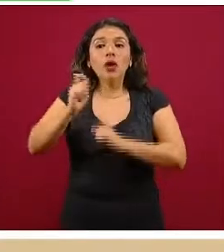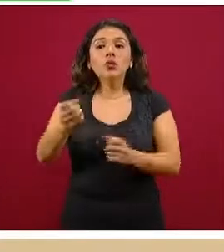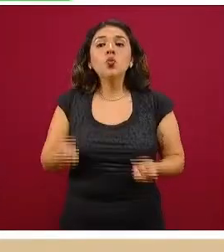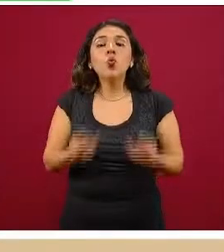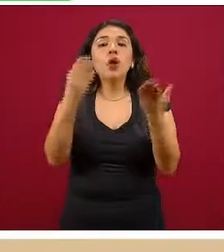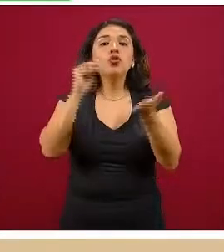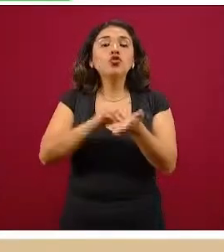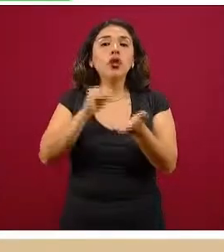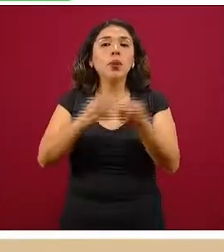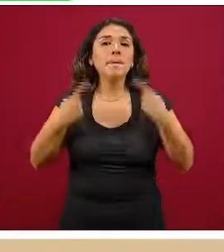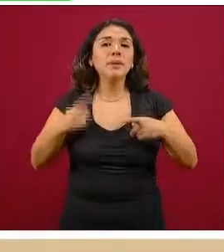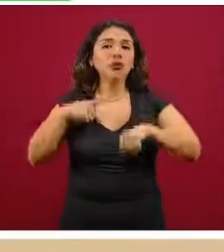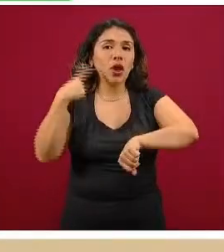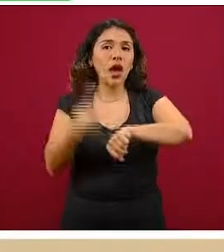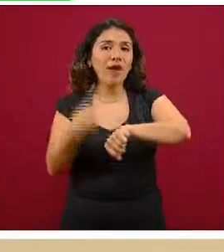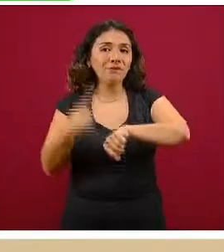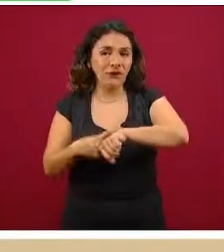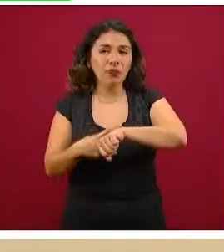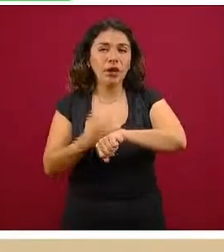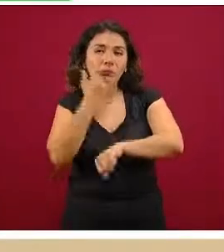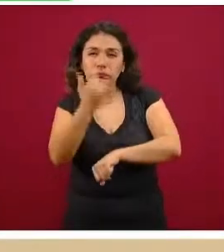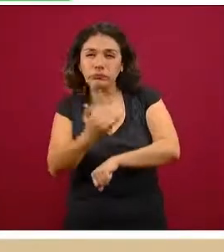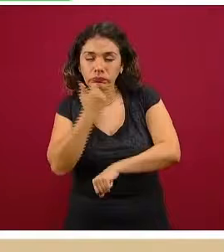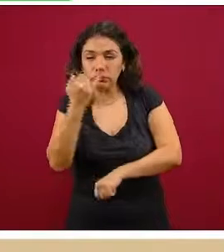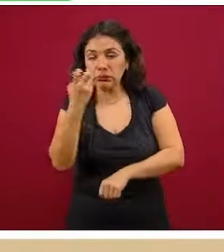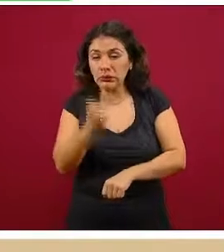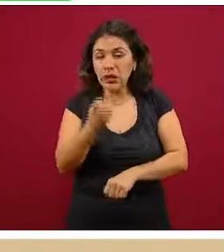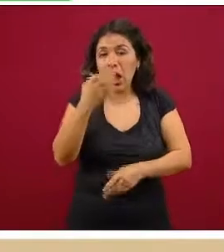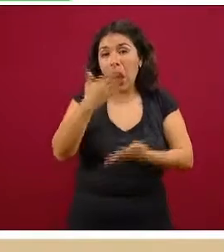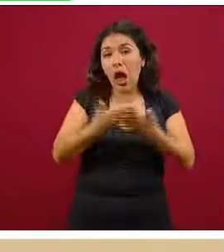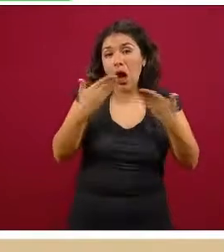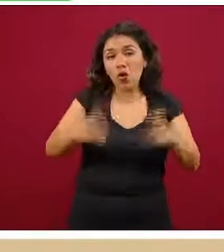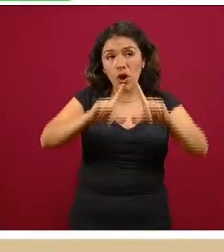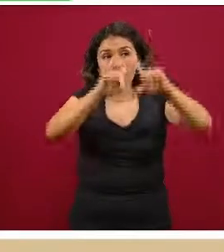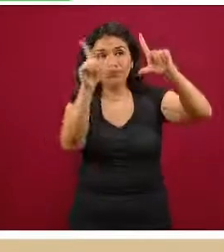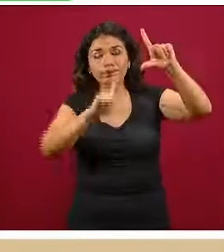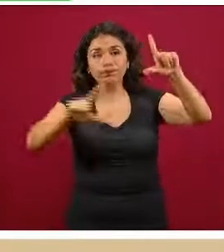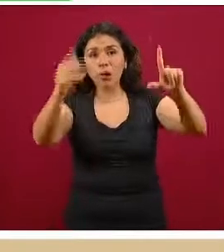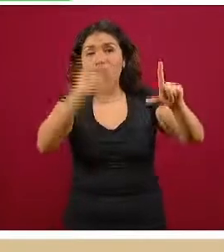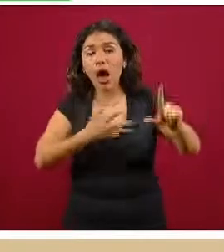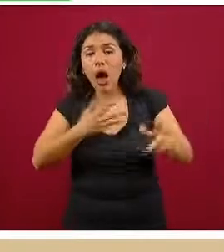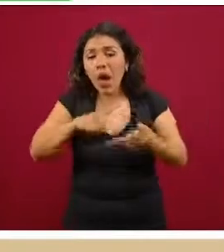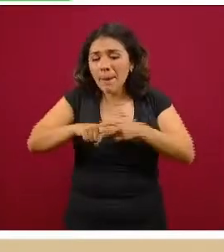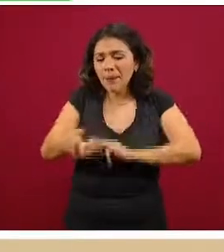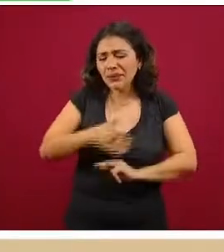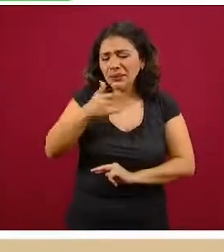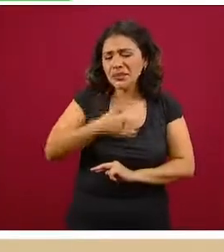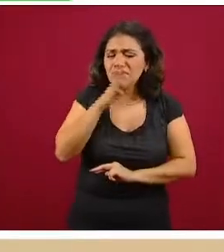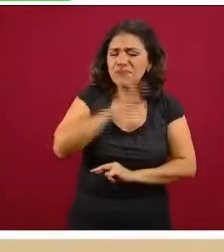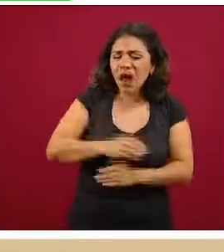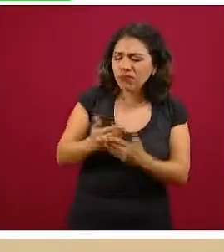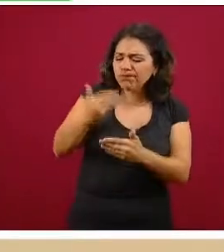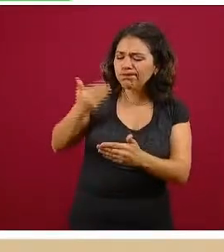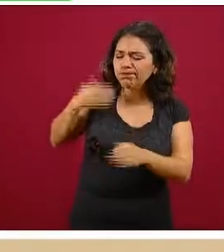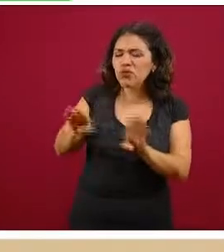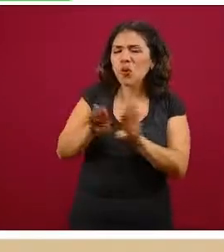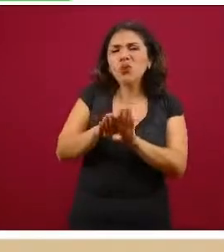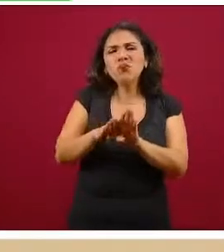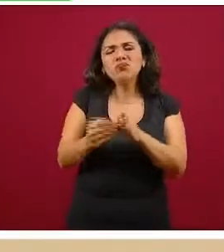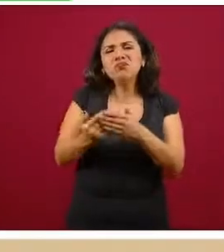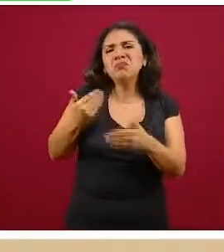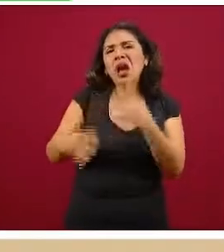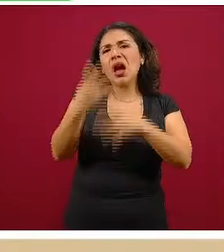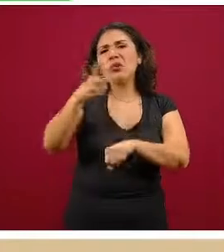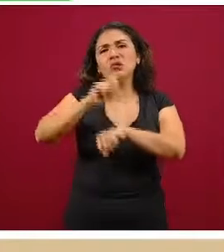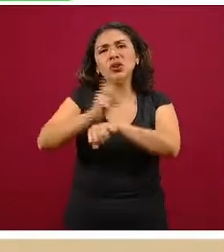activos estimados, que serían las personas que en este momento a nivel nacional iniciaron con signos y síntomas de la enfermedad en los últimos